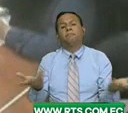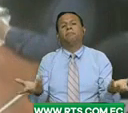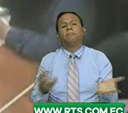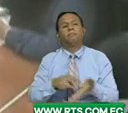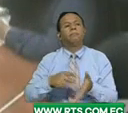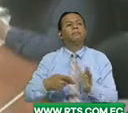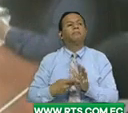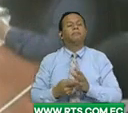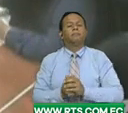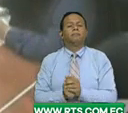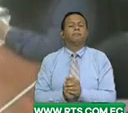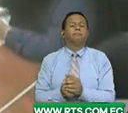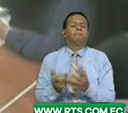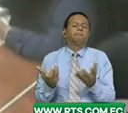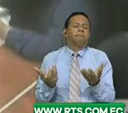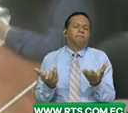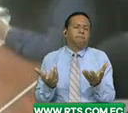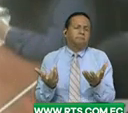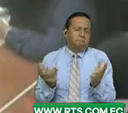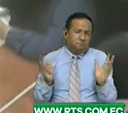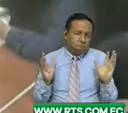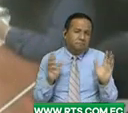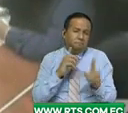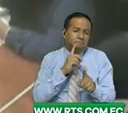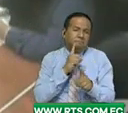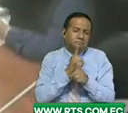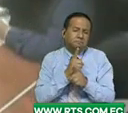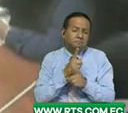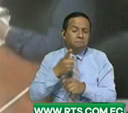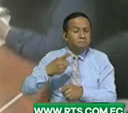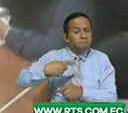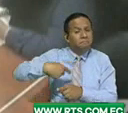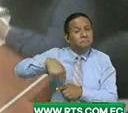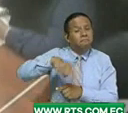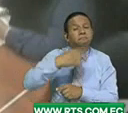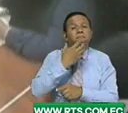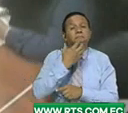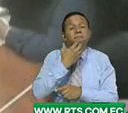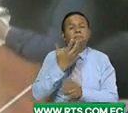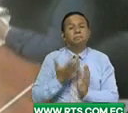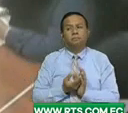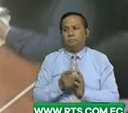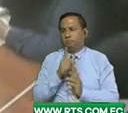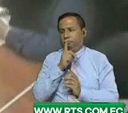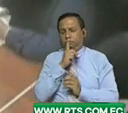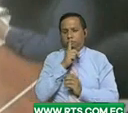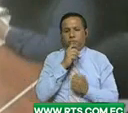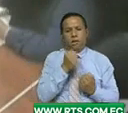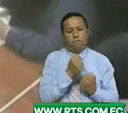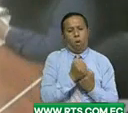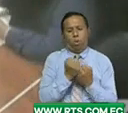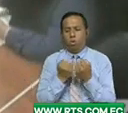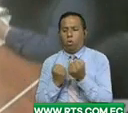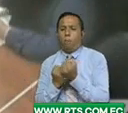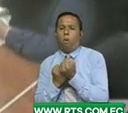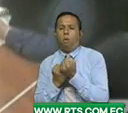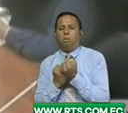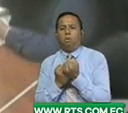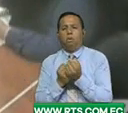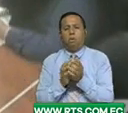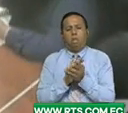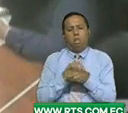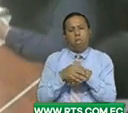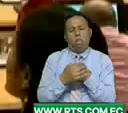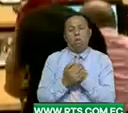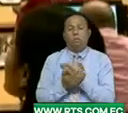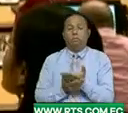confirmación, aunque no lo quieran aceptar, de que aquí priman los ceros y a veces los ceros a la derecha. Señor presidente, no